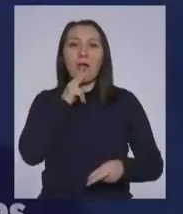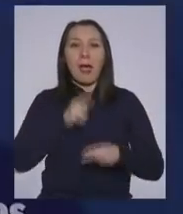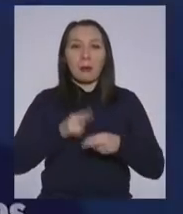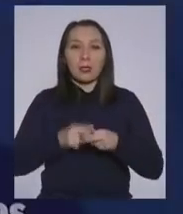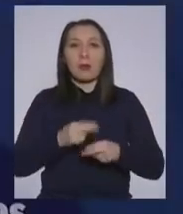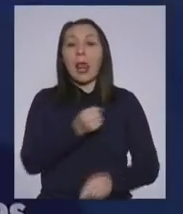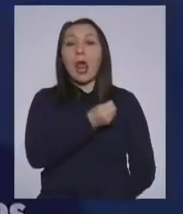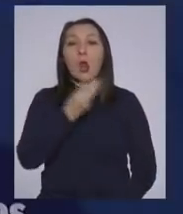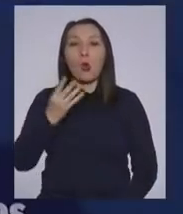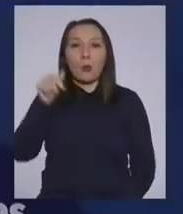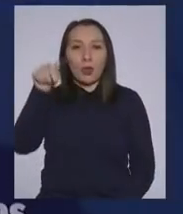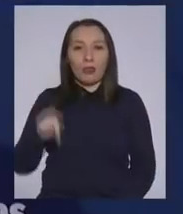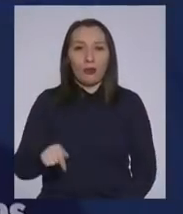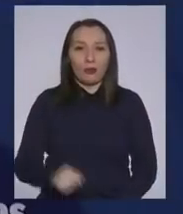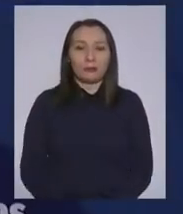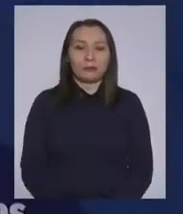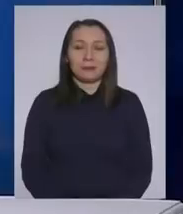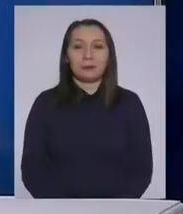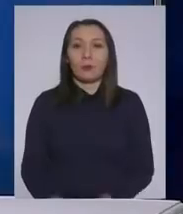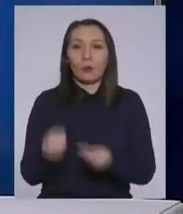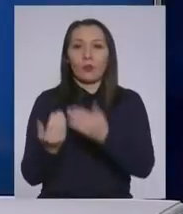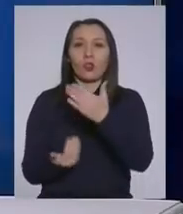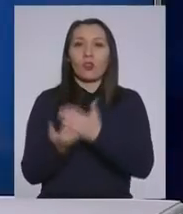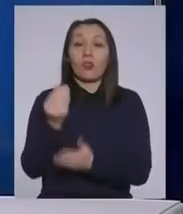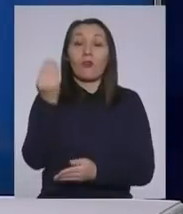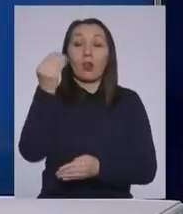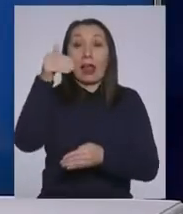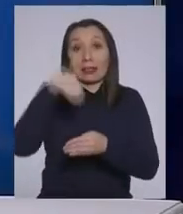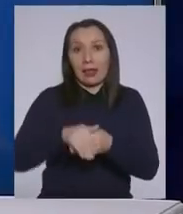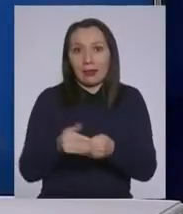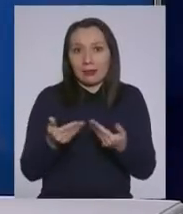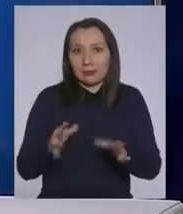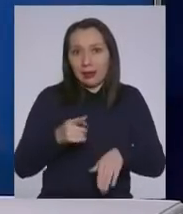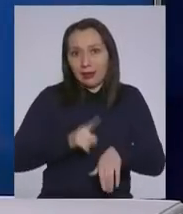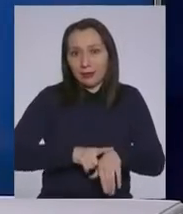día. Buenos días, ministro, buenas tardes.